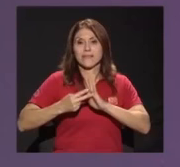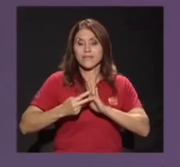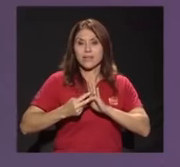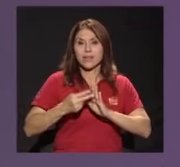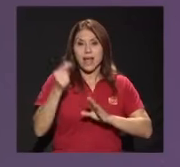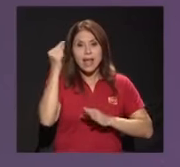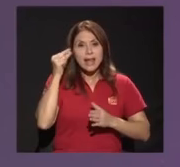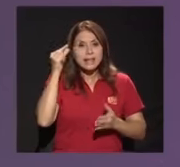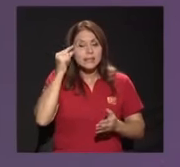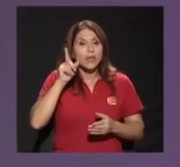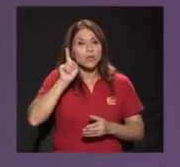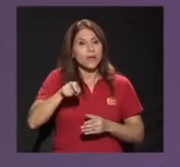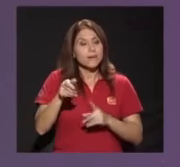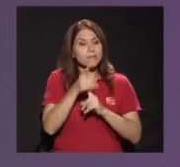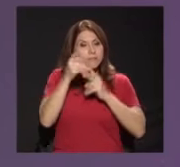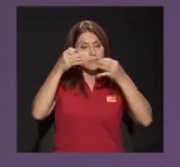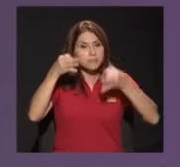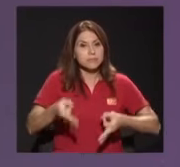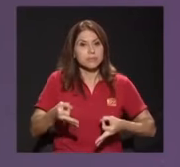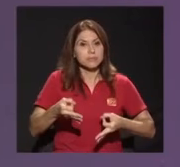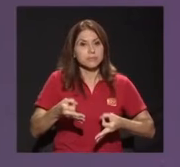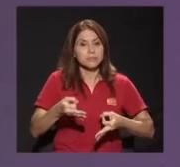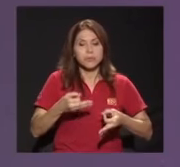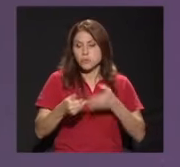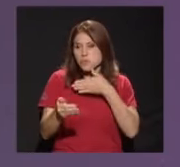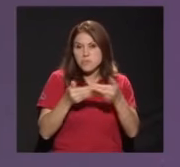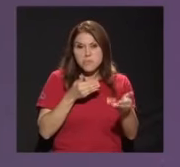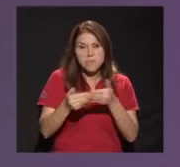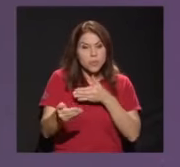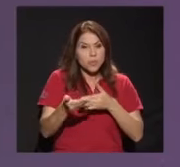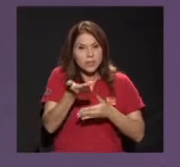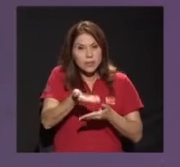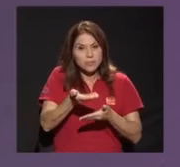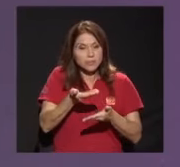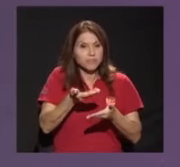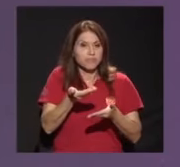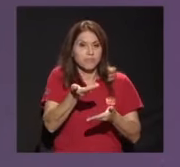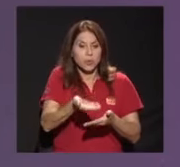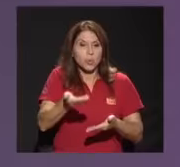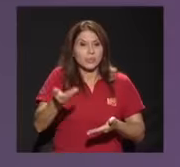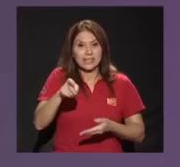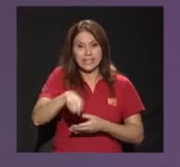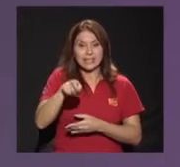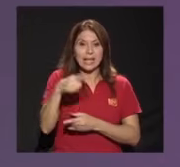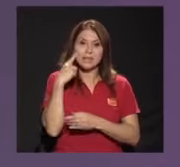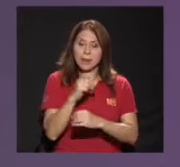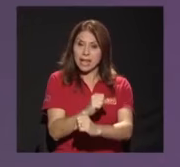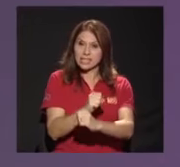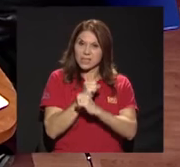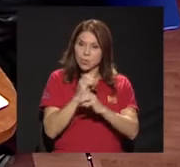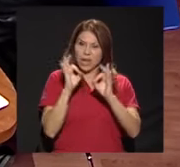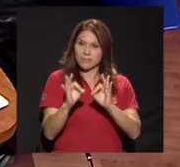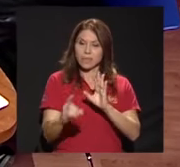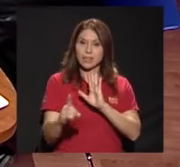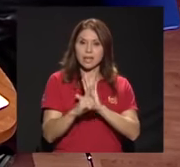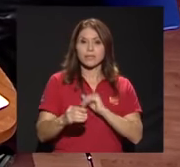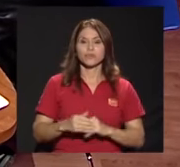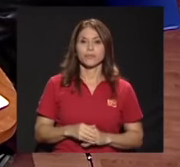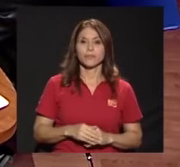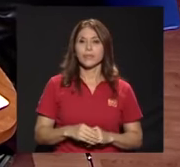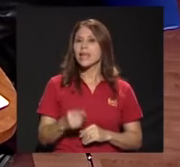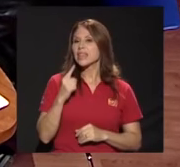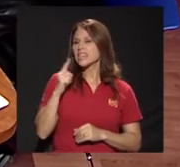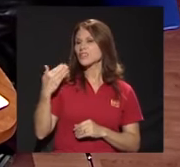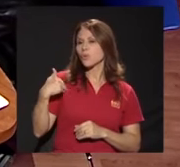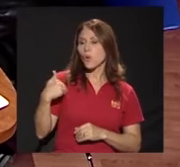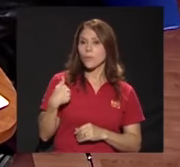de las sugeridas, pero tiene que tomar las medidas que sean necesarias para asegurar el derecho. Dice Alfredo, se contamina desde las casas de habitación y